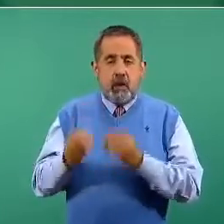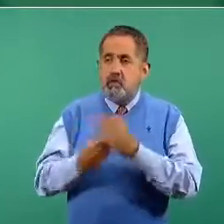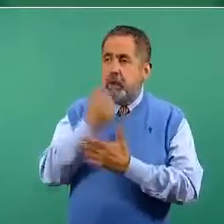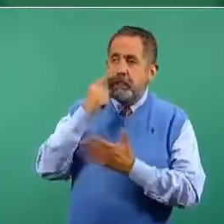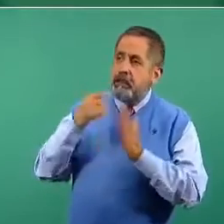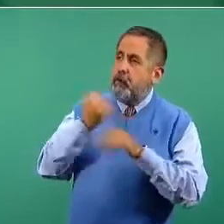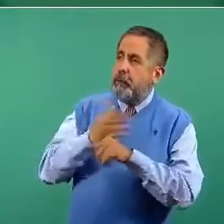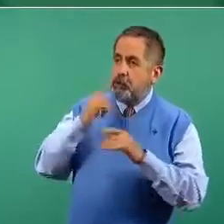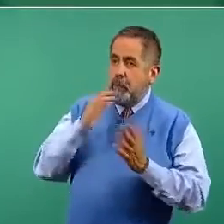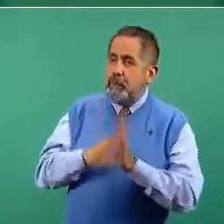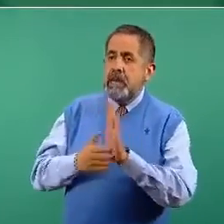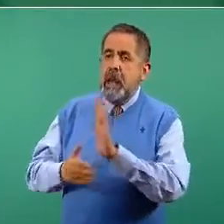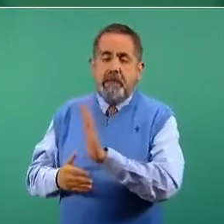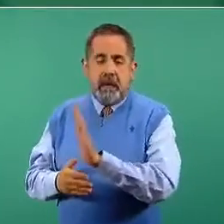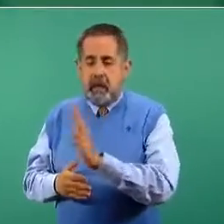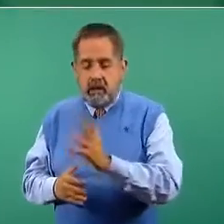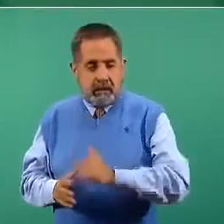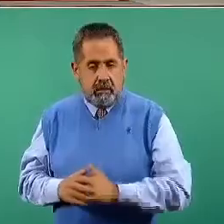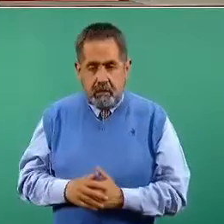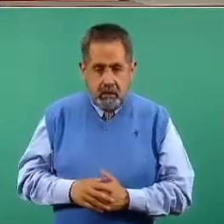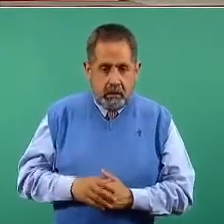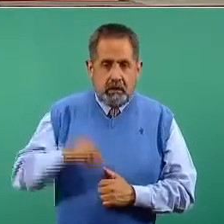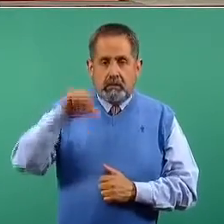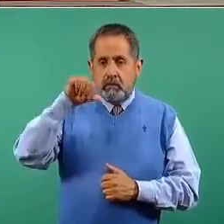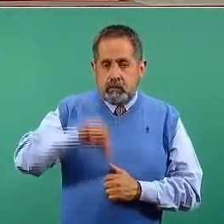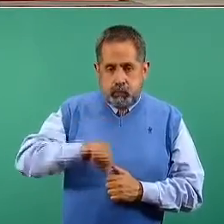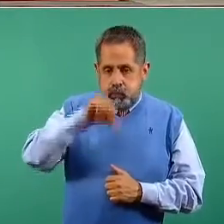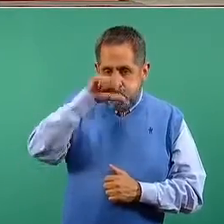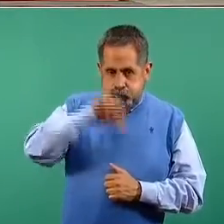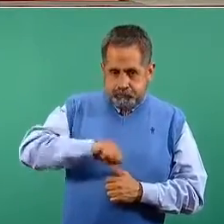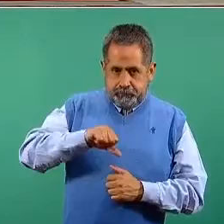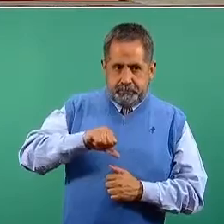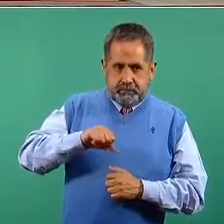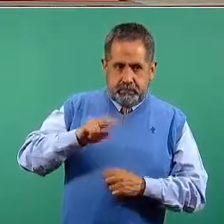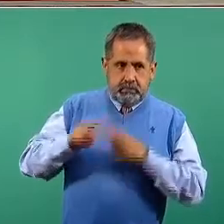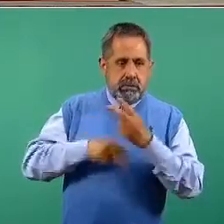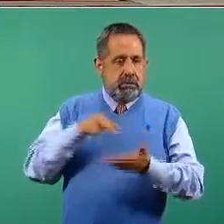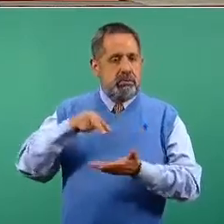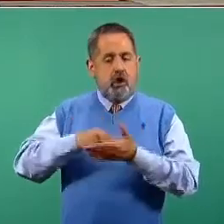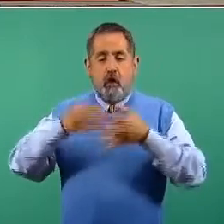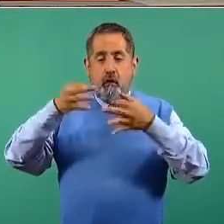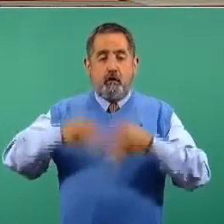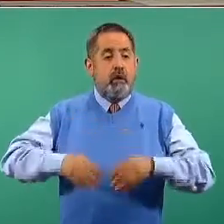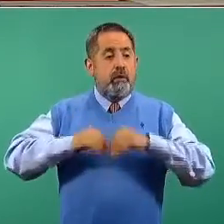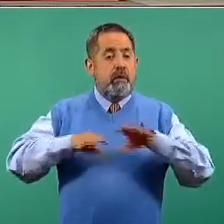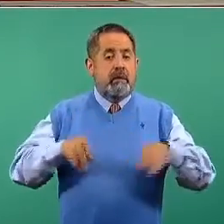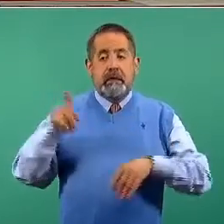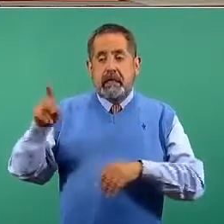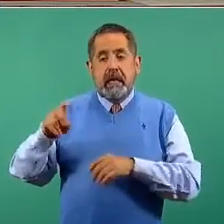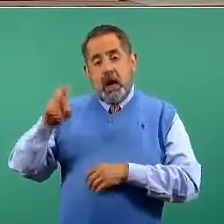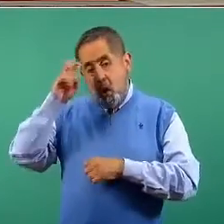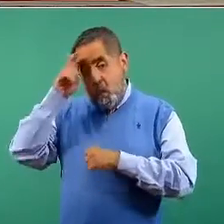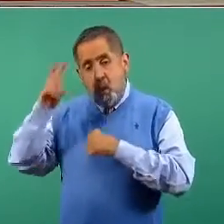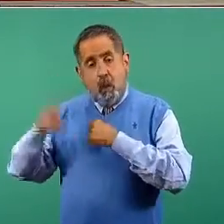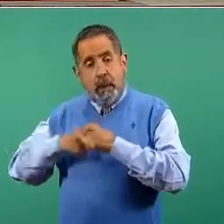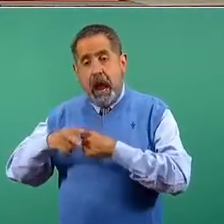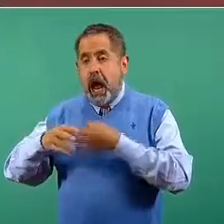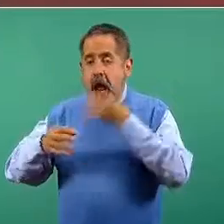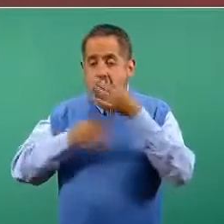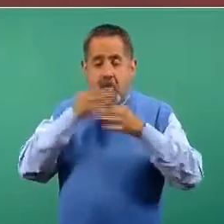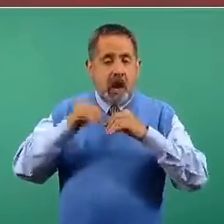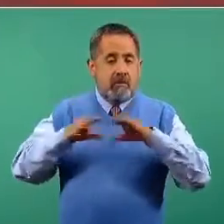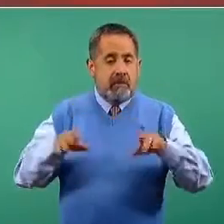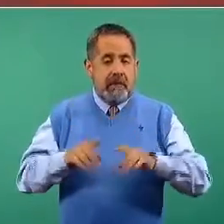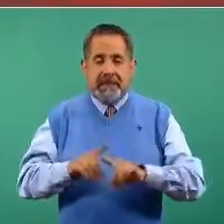datos, y lo que hoy precisamente hizo un pronunciamiento formal la Agencia Europea de Medicamentos,